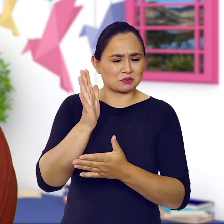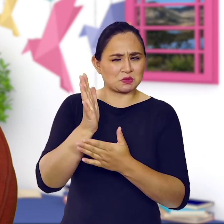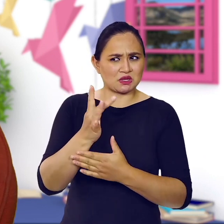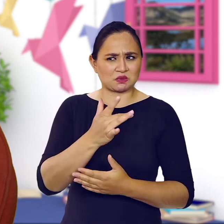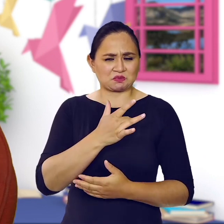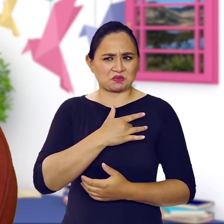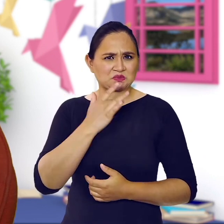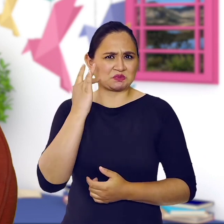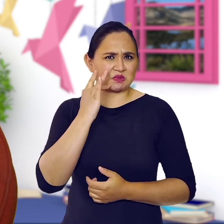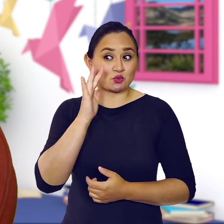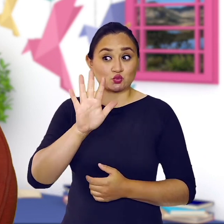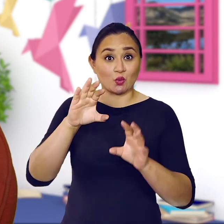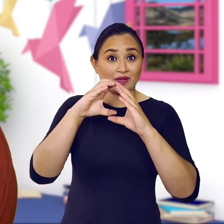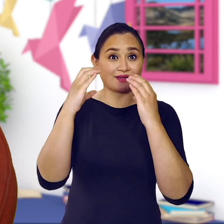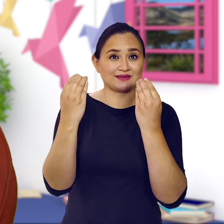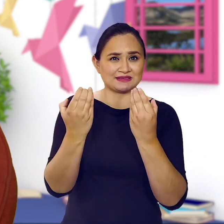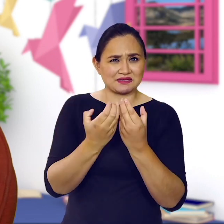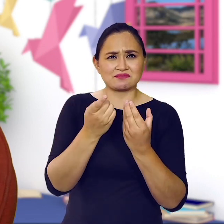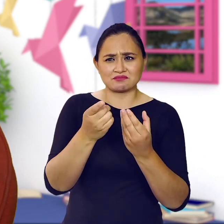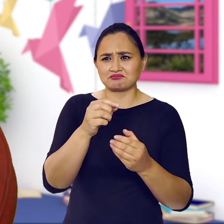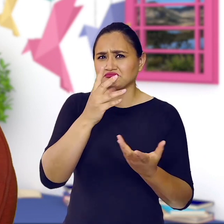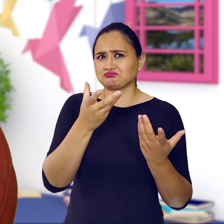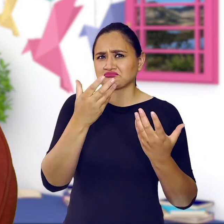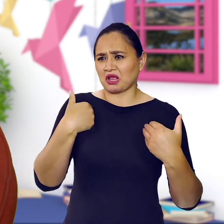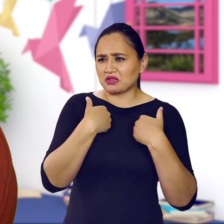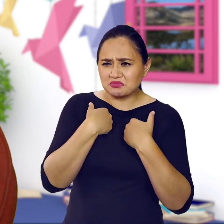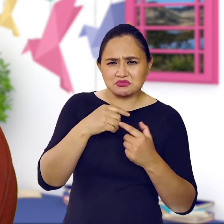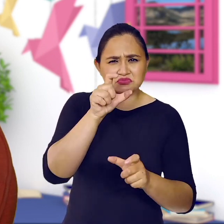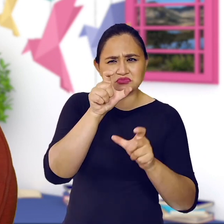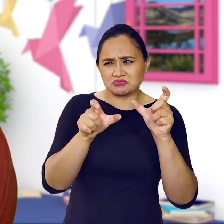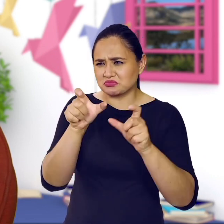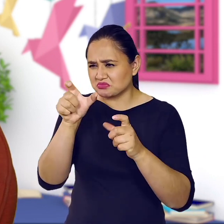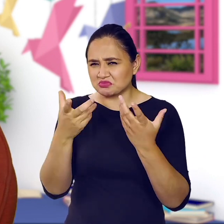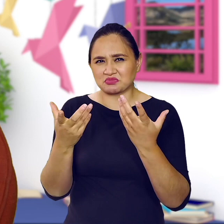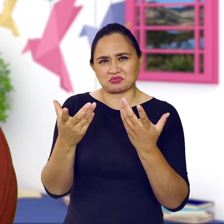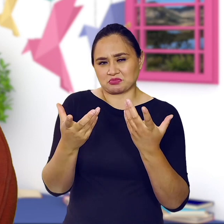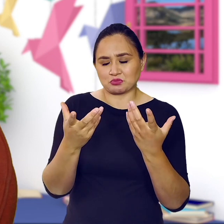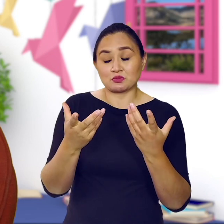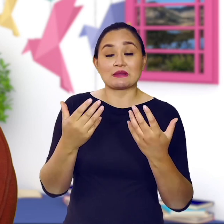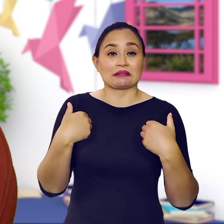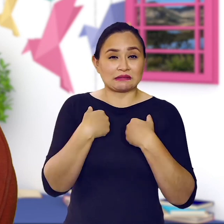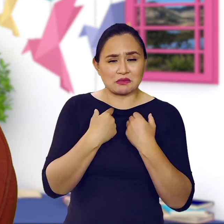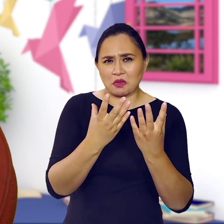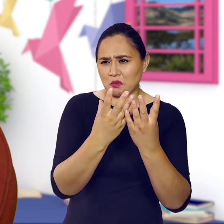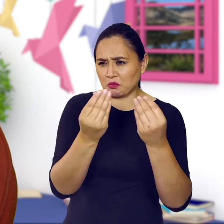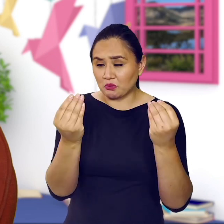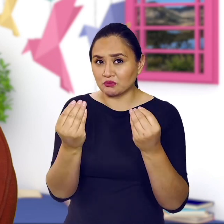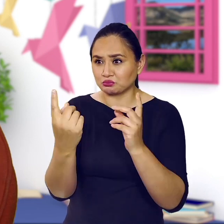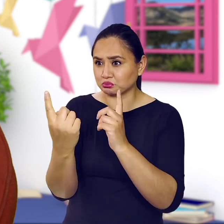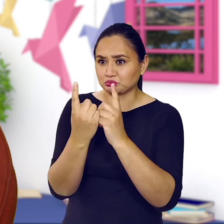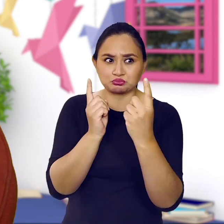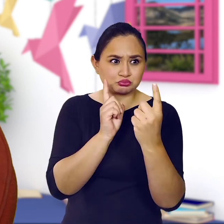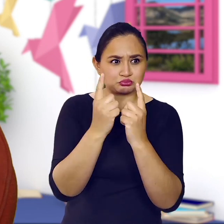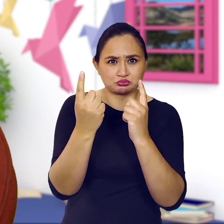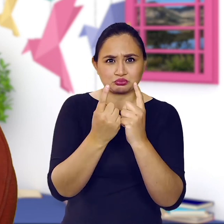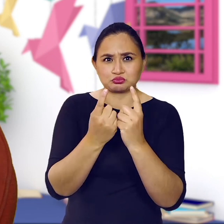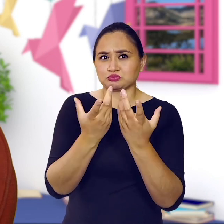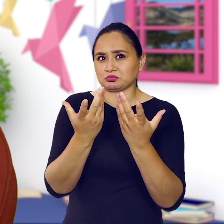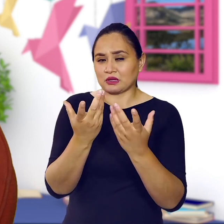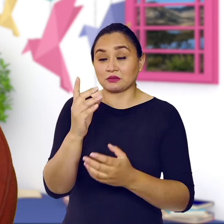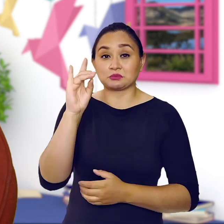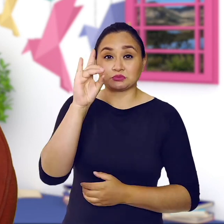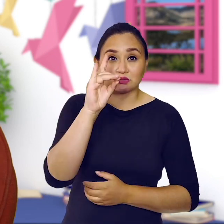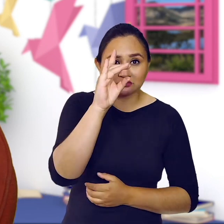raro. En su clase había muchos animales que vivían cerca de su casa, pero con los que nunca había hablado.